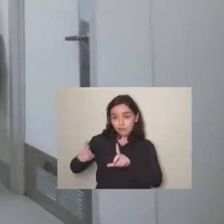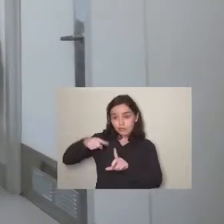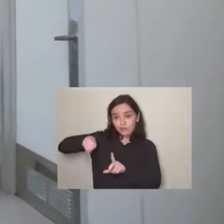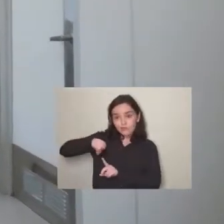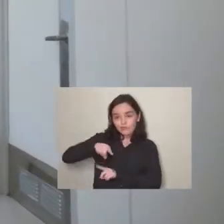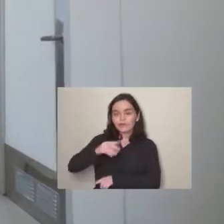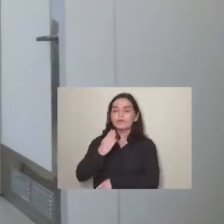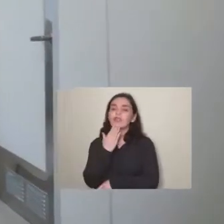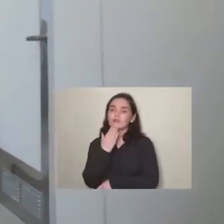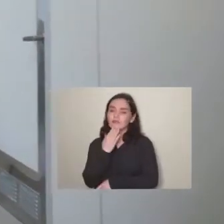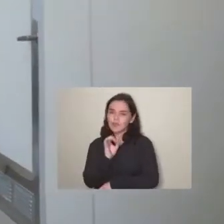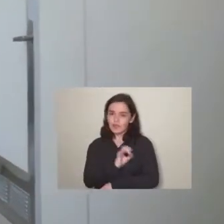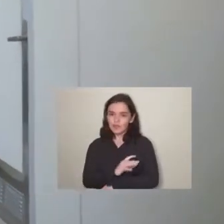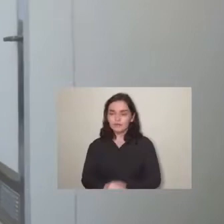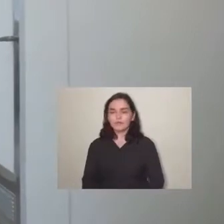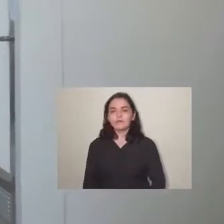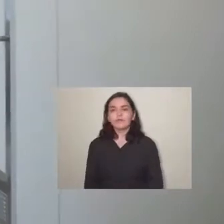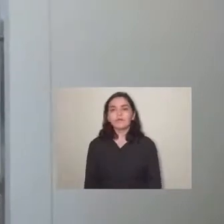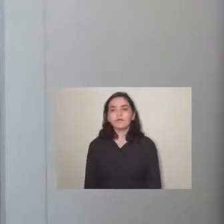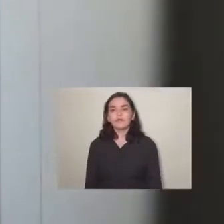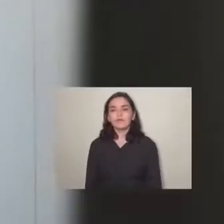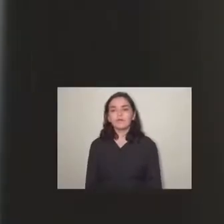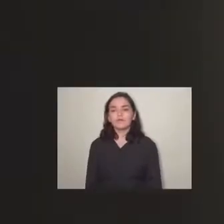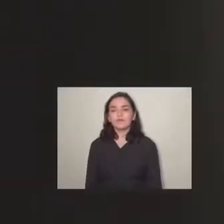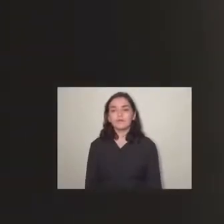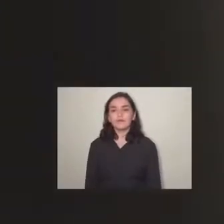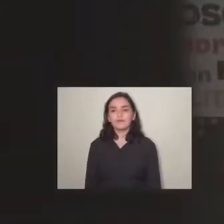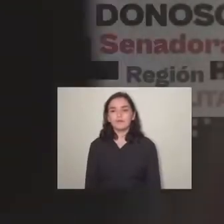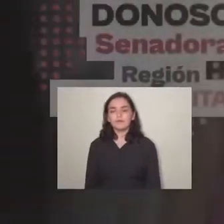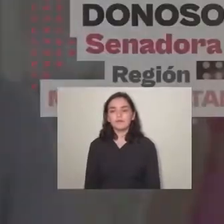Esto también es Chile.